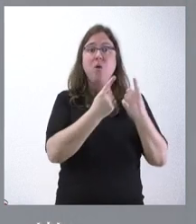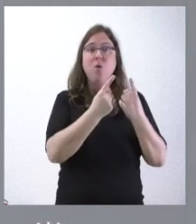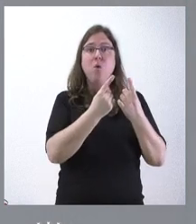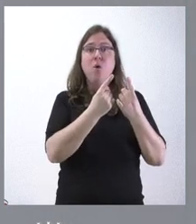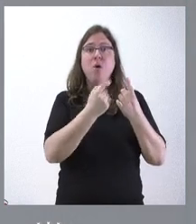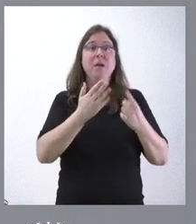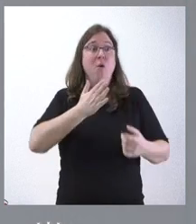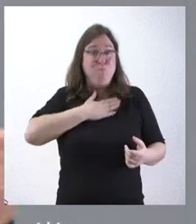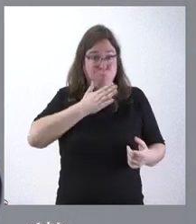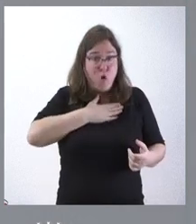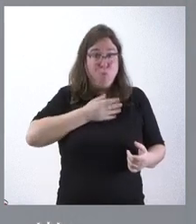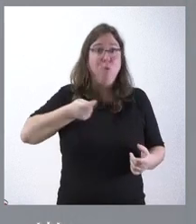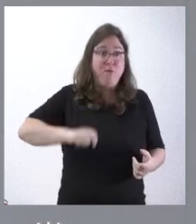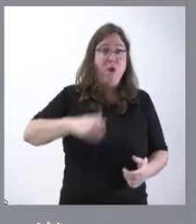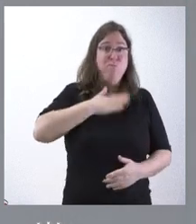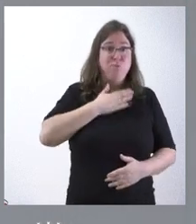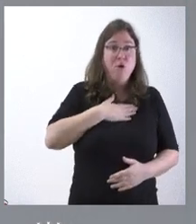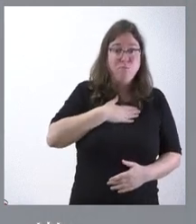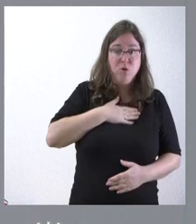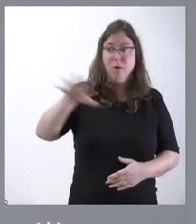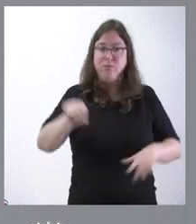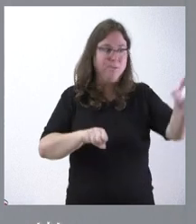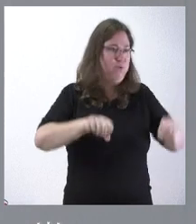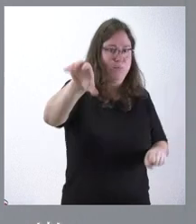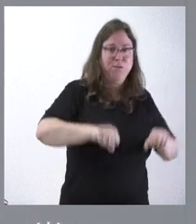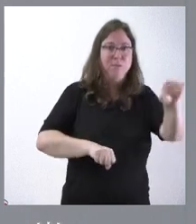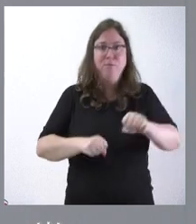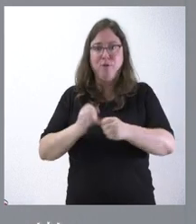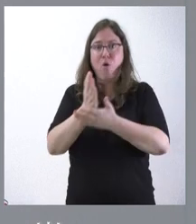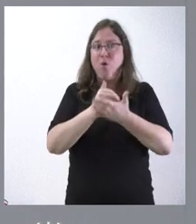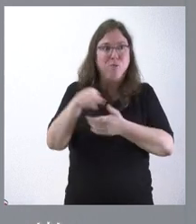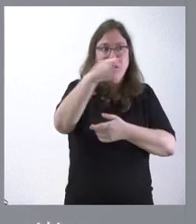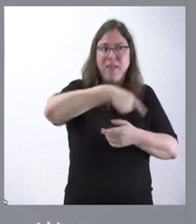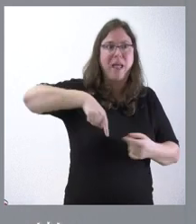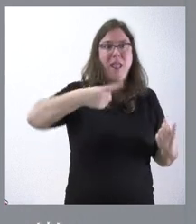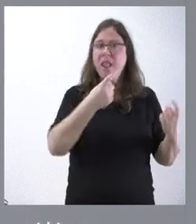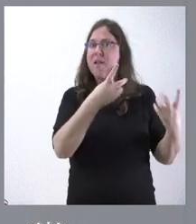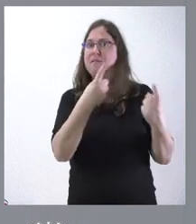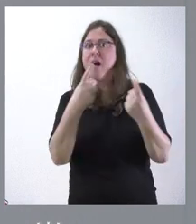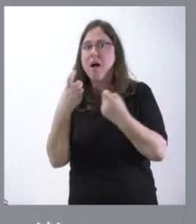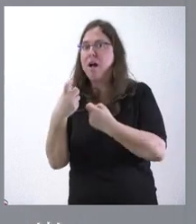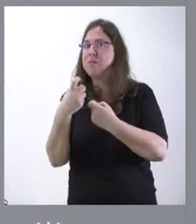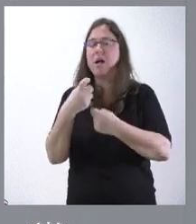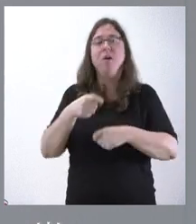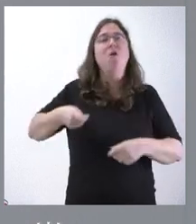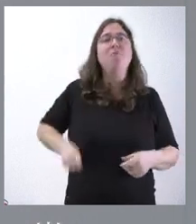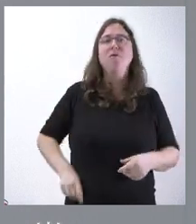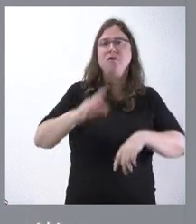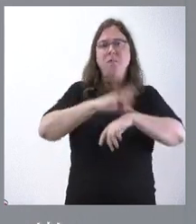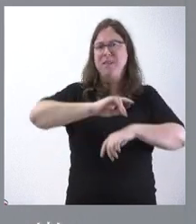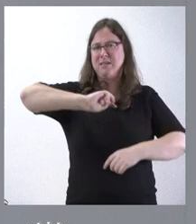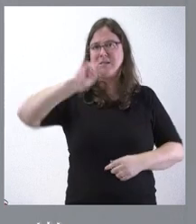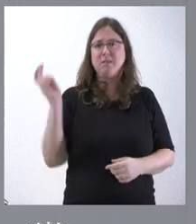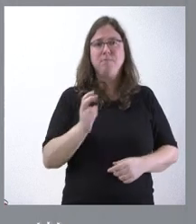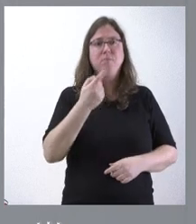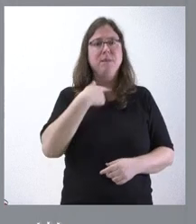los propios profesionales sanitarios que hay unos a otros cuando al final estamos viendo que todos tenemos carencias de profesionales sanitarios en mayor o menor medida como